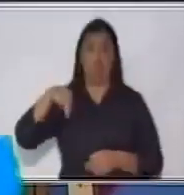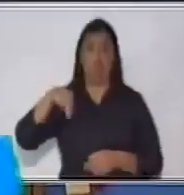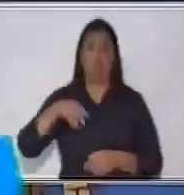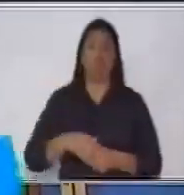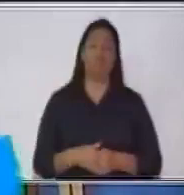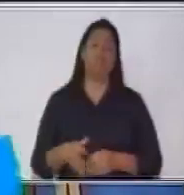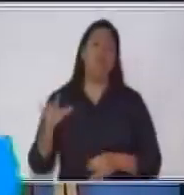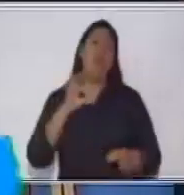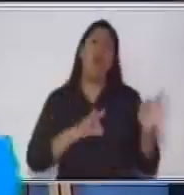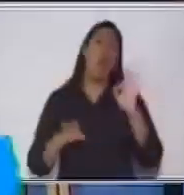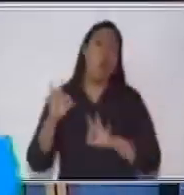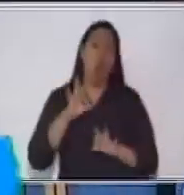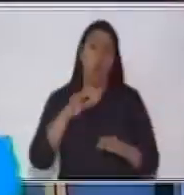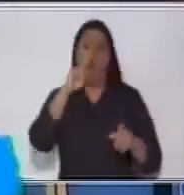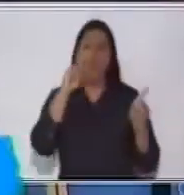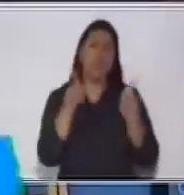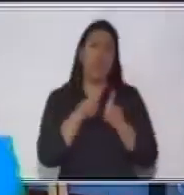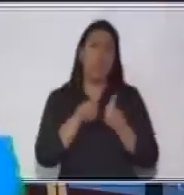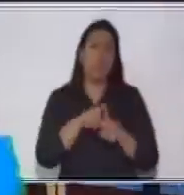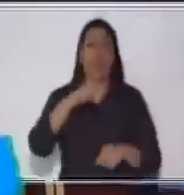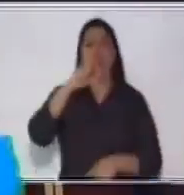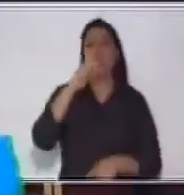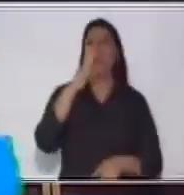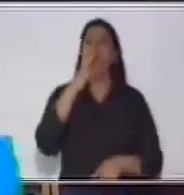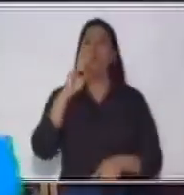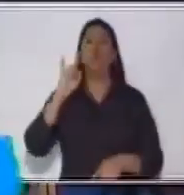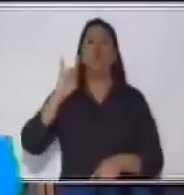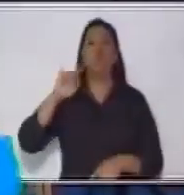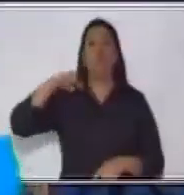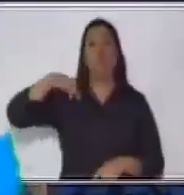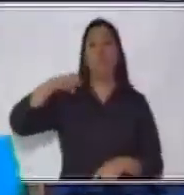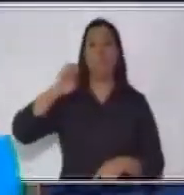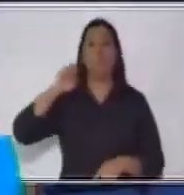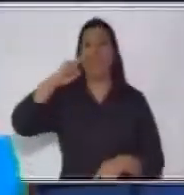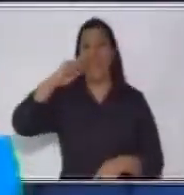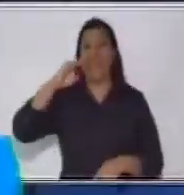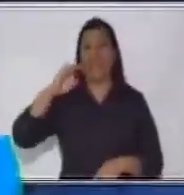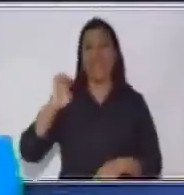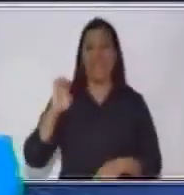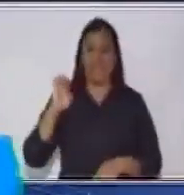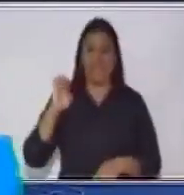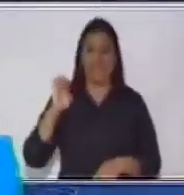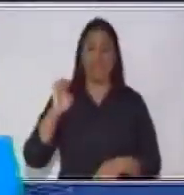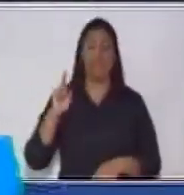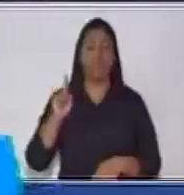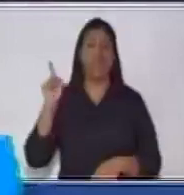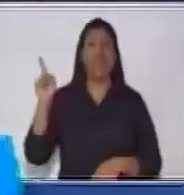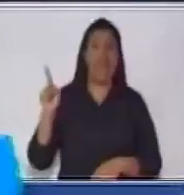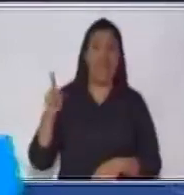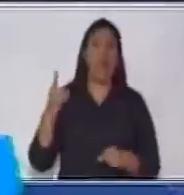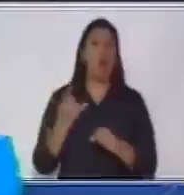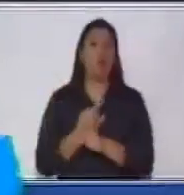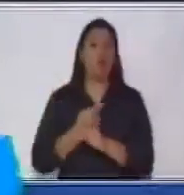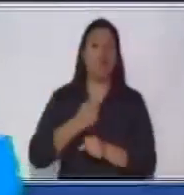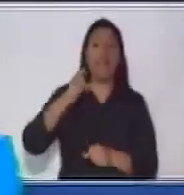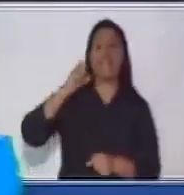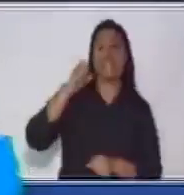O también se le conoce como chupete. Entonces acá tenemos las combinaciones posibles del fonema ch.